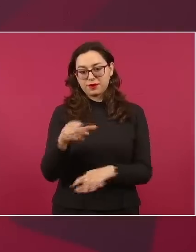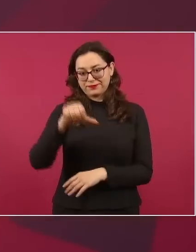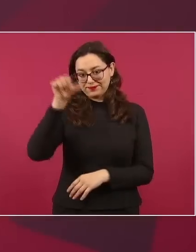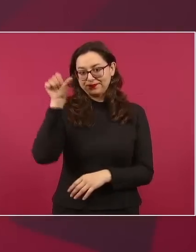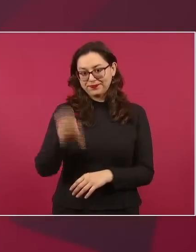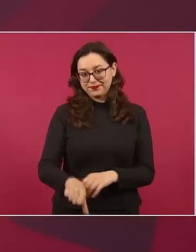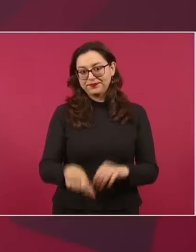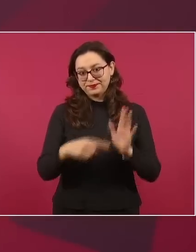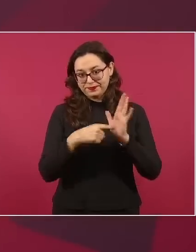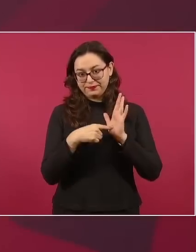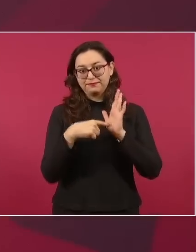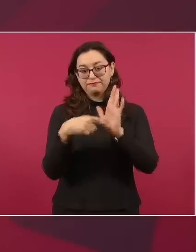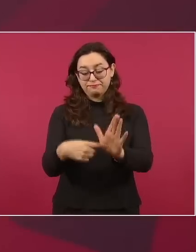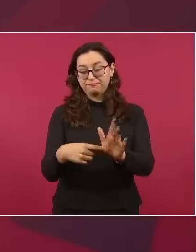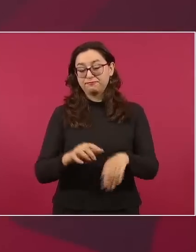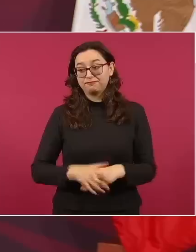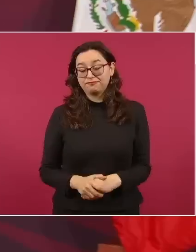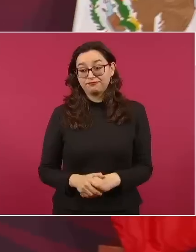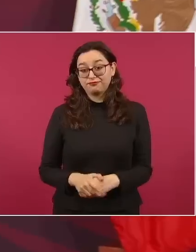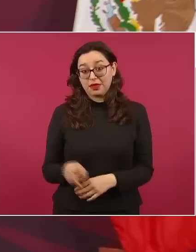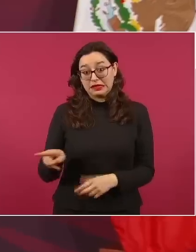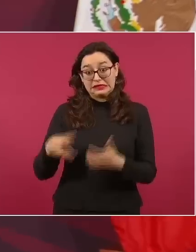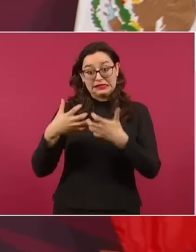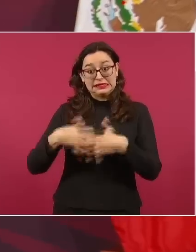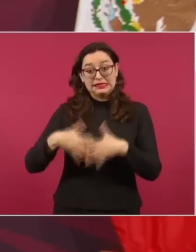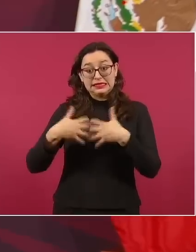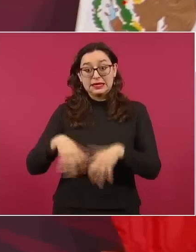rescatar la industria petrolera que